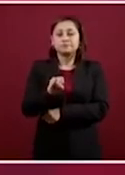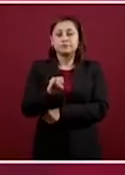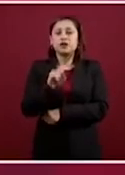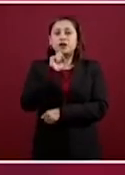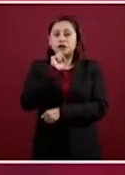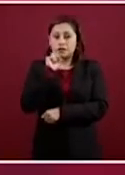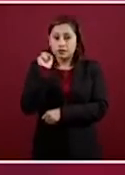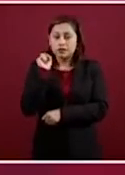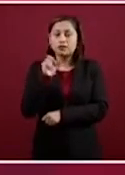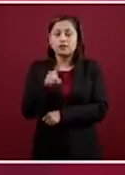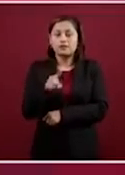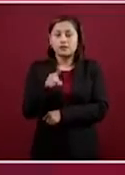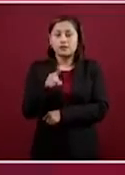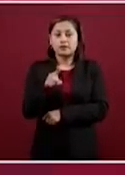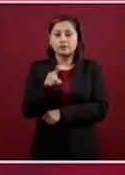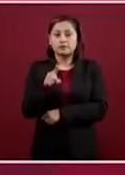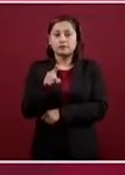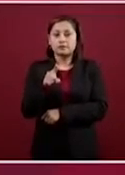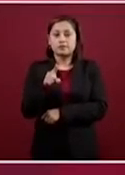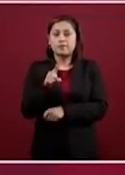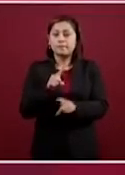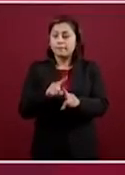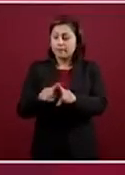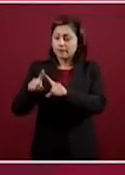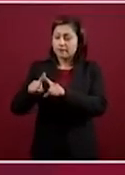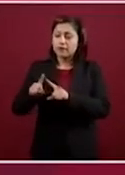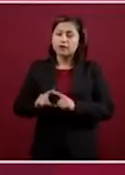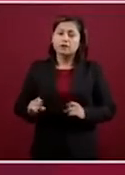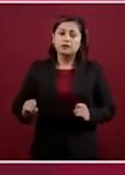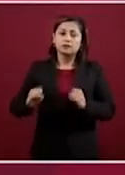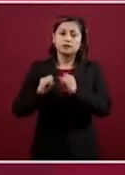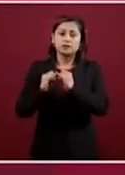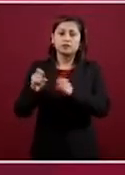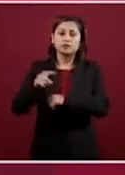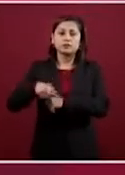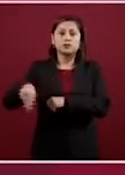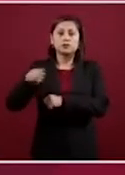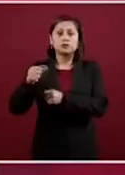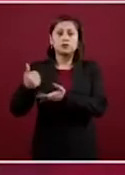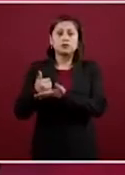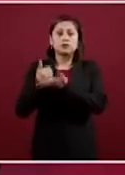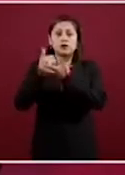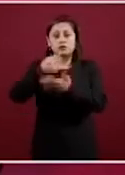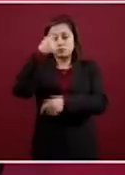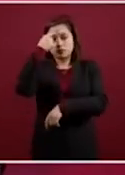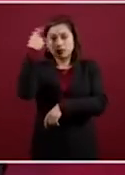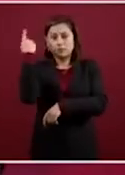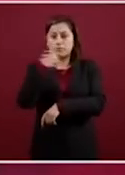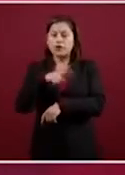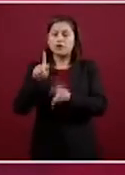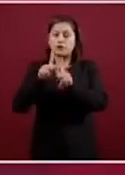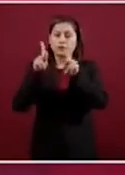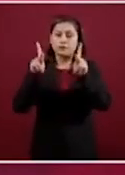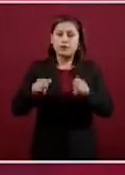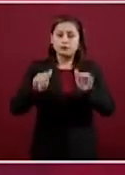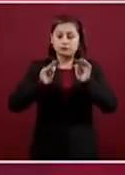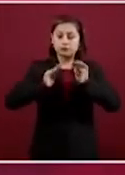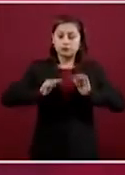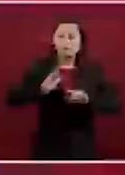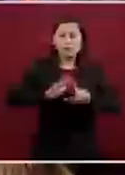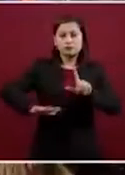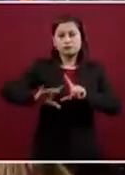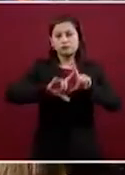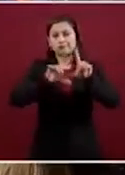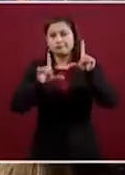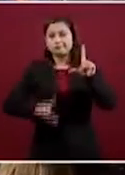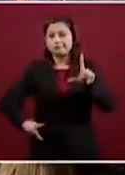instituciones que garantizan la paz y la tranquilidad en el país me siento